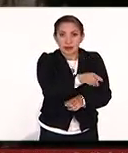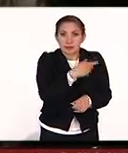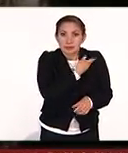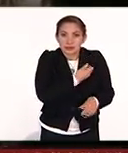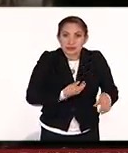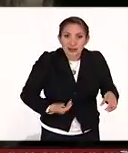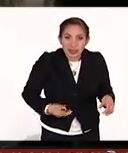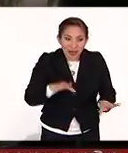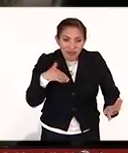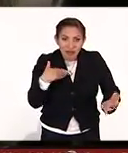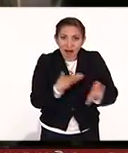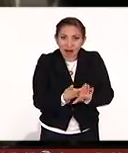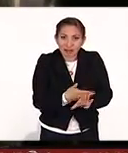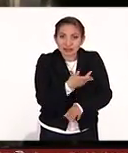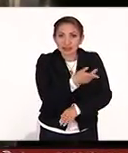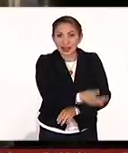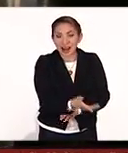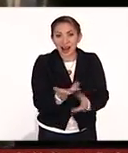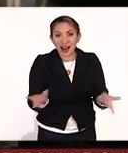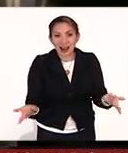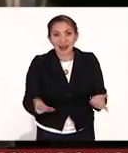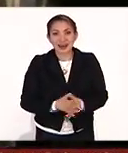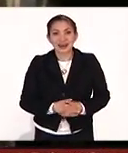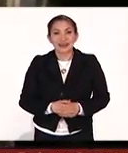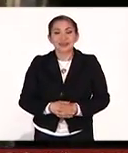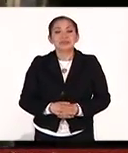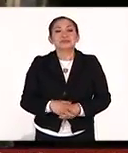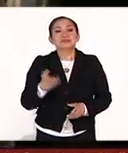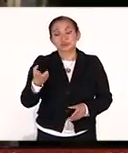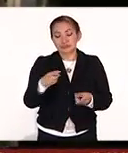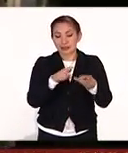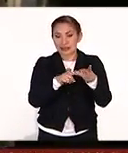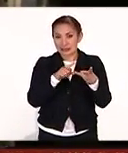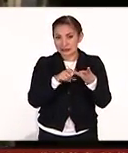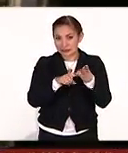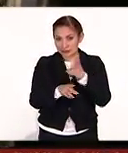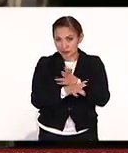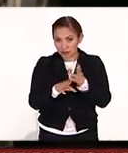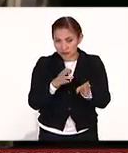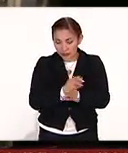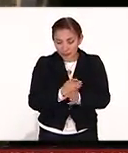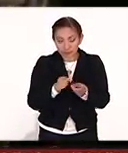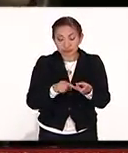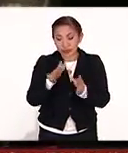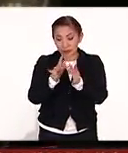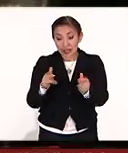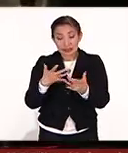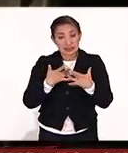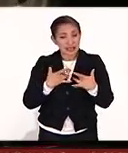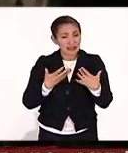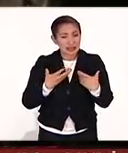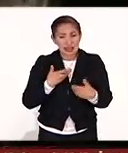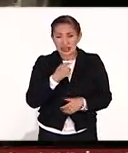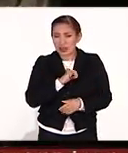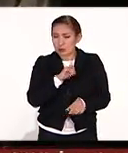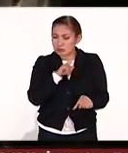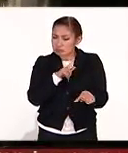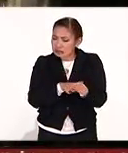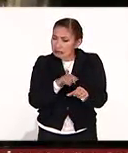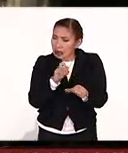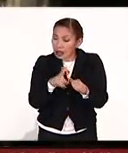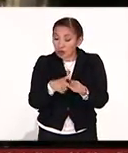de ir directamente contra el jefe del Estado, en este caso francés. Y el tercer aspecto, indudablemente, Francia tiene una peculiaridad que se ha dicho